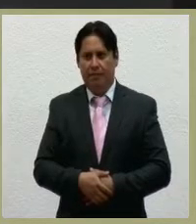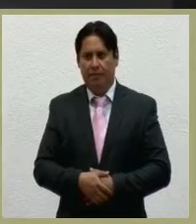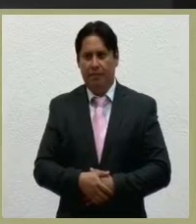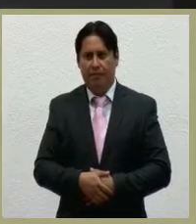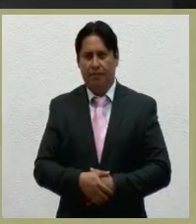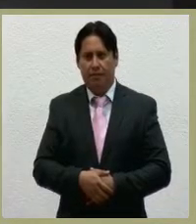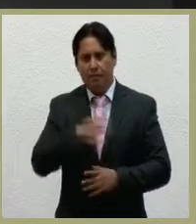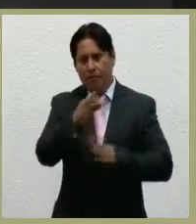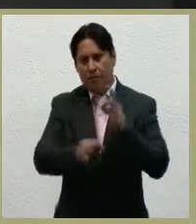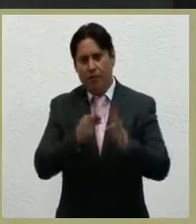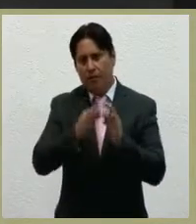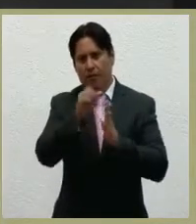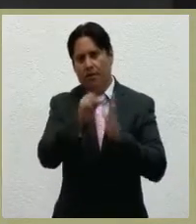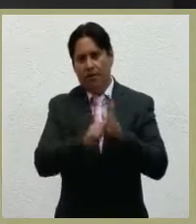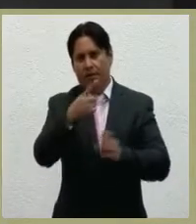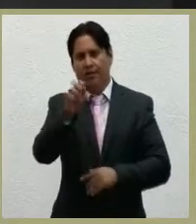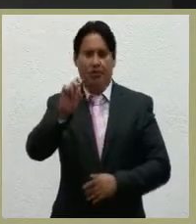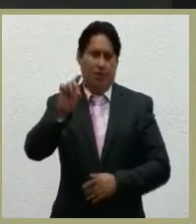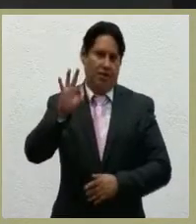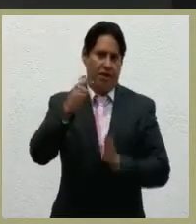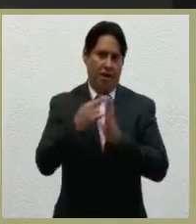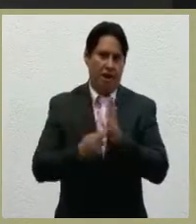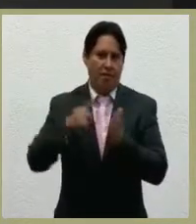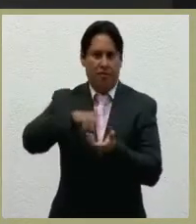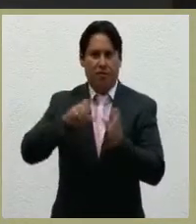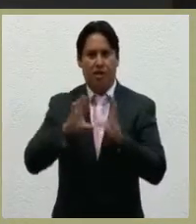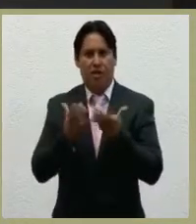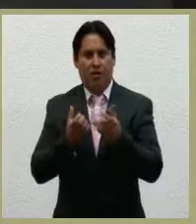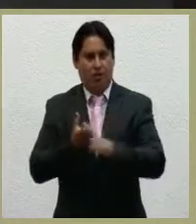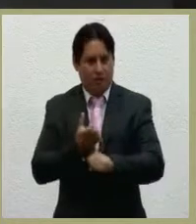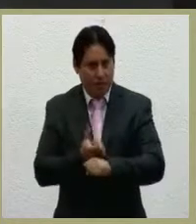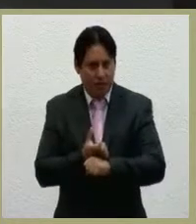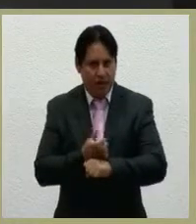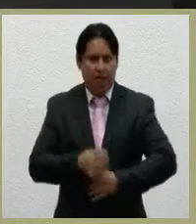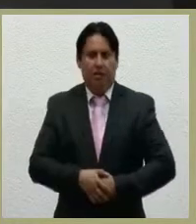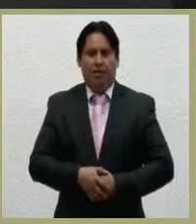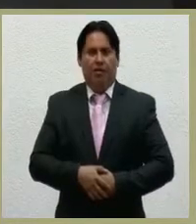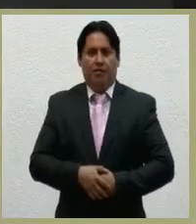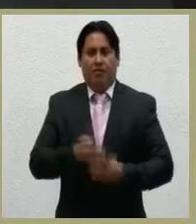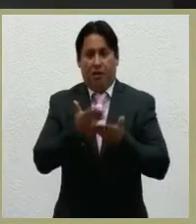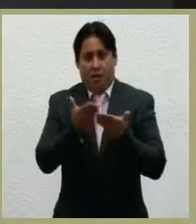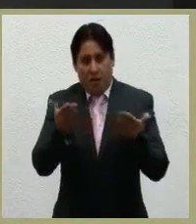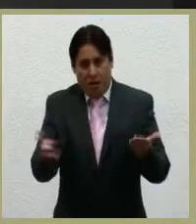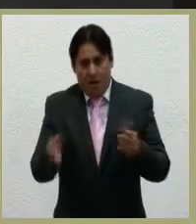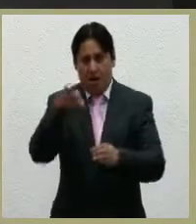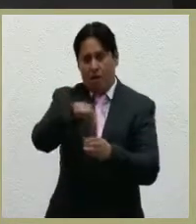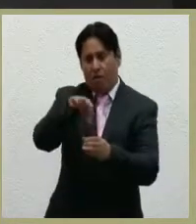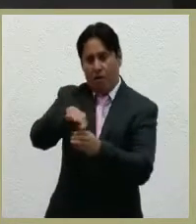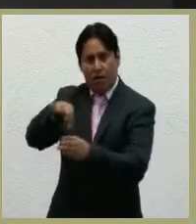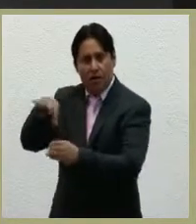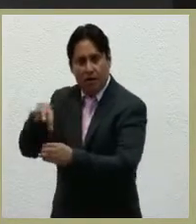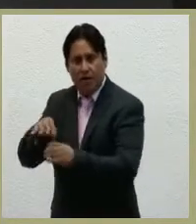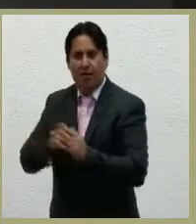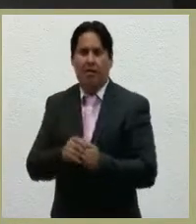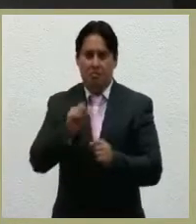En cumplimiento al artículo 133 del reglamento interior de este propio Poder Legislativo, procederemos a someter a votación nominal